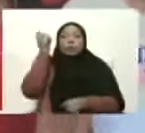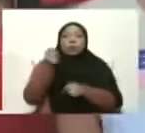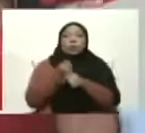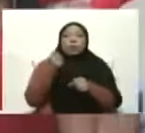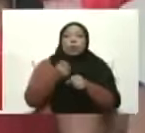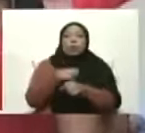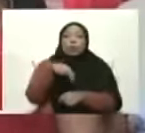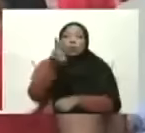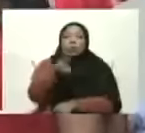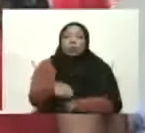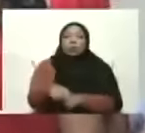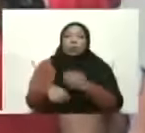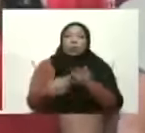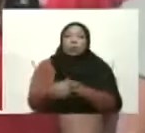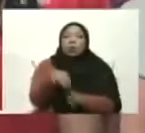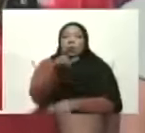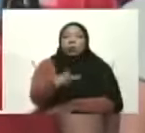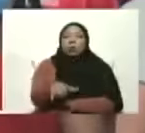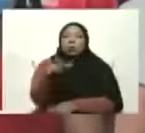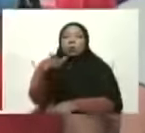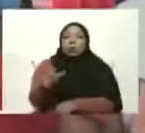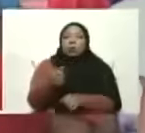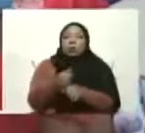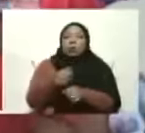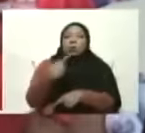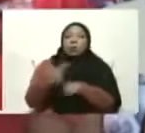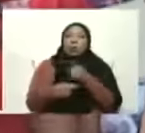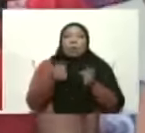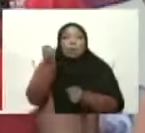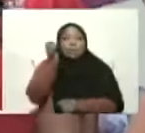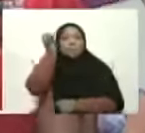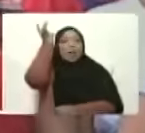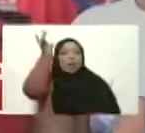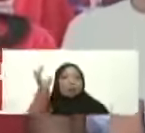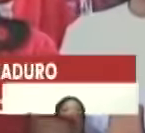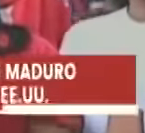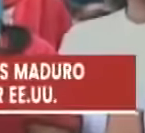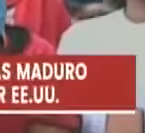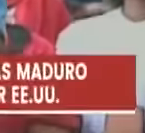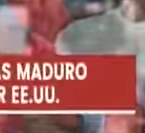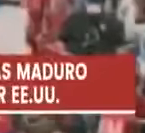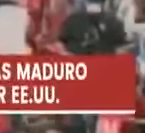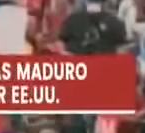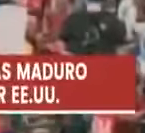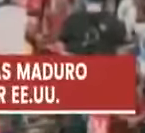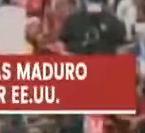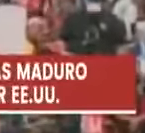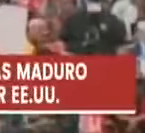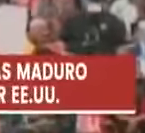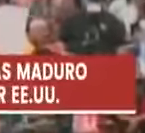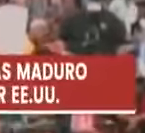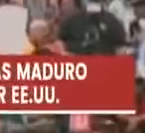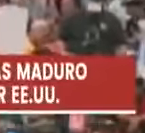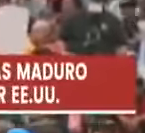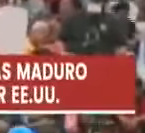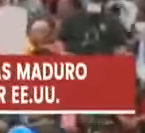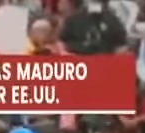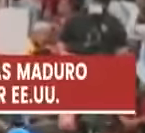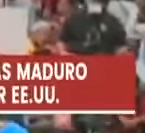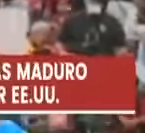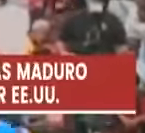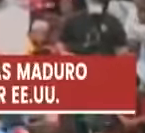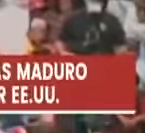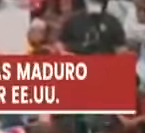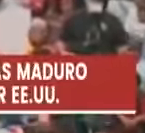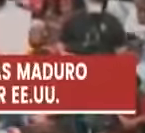como nunca ninguna otra persona había hecho e inventó una solución para cada sanción, la